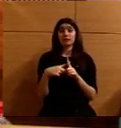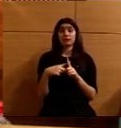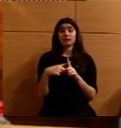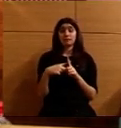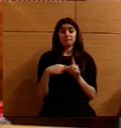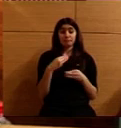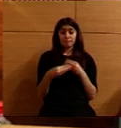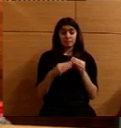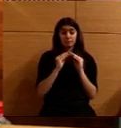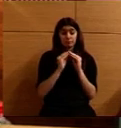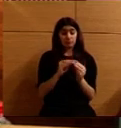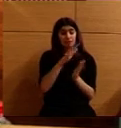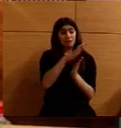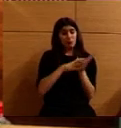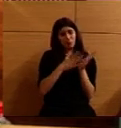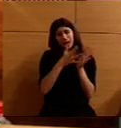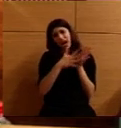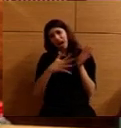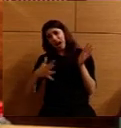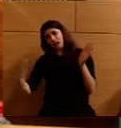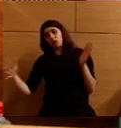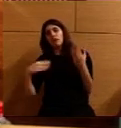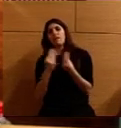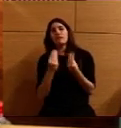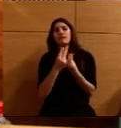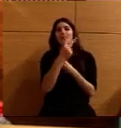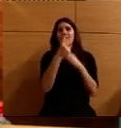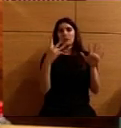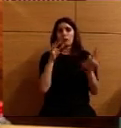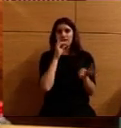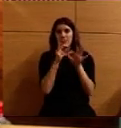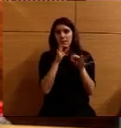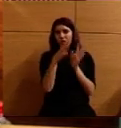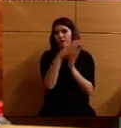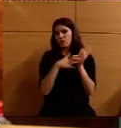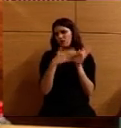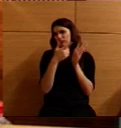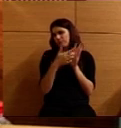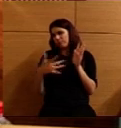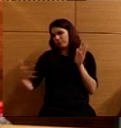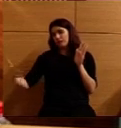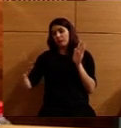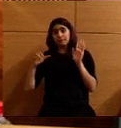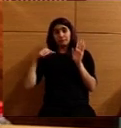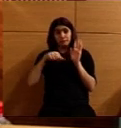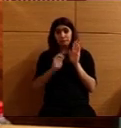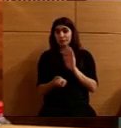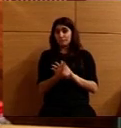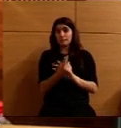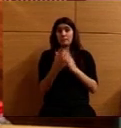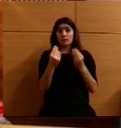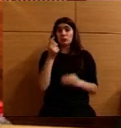Además, ha hecho un informe larguísimo de fecha 29 de septiembre, donde aparecen multitud